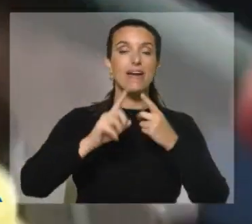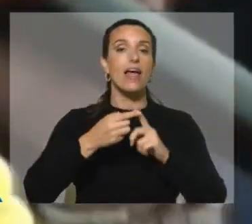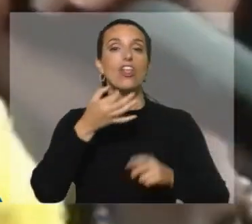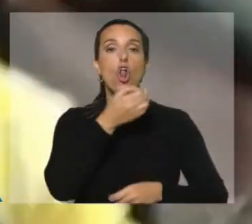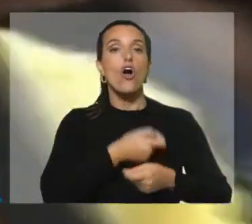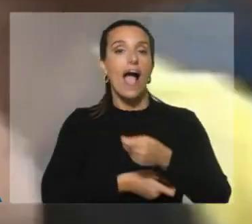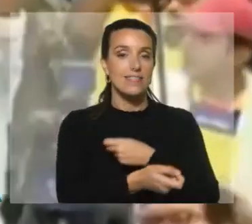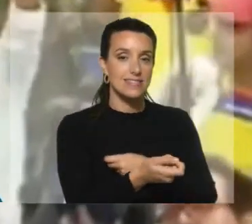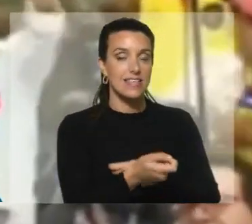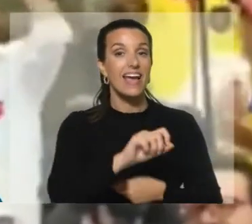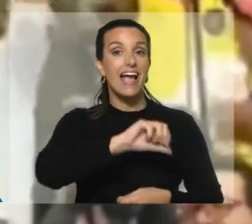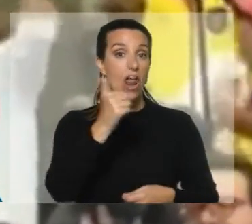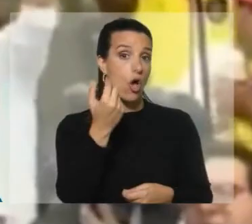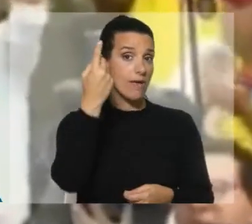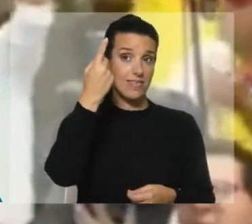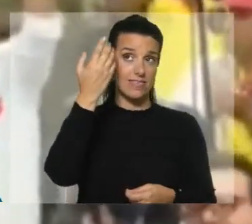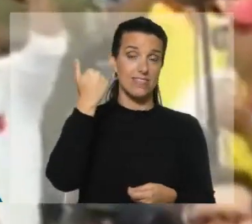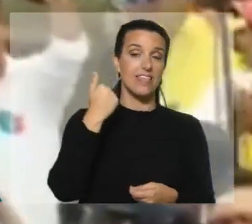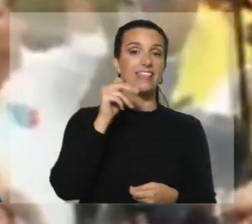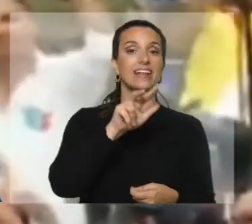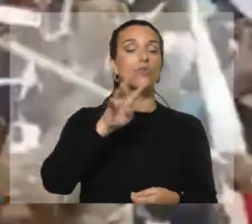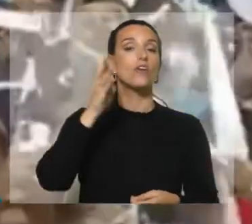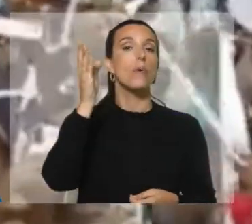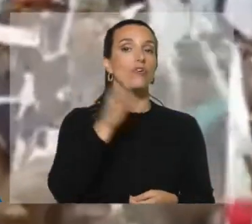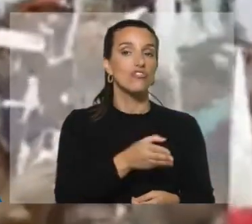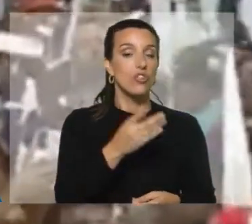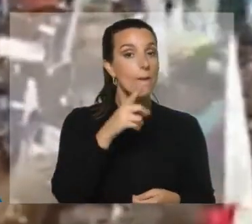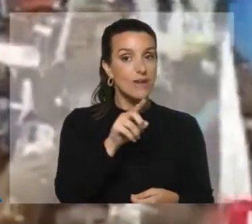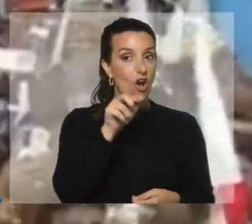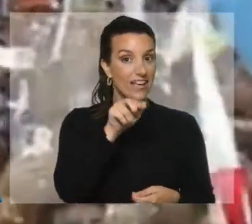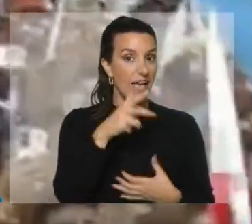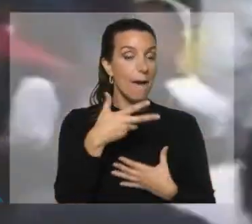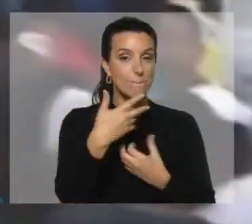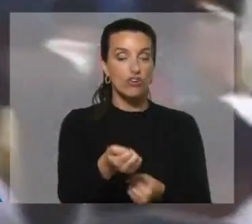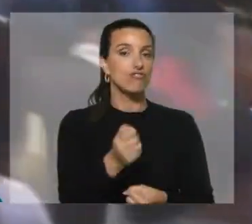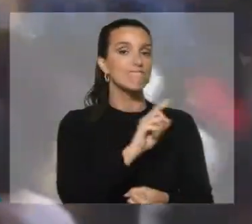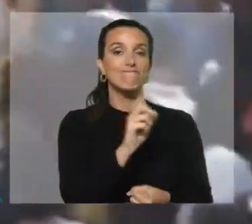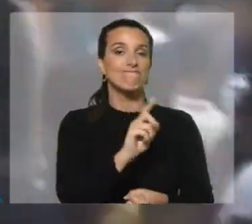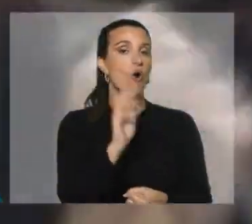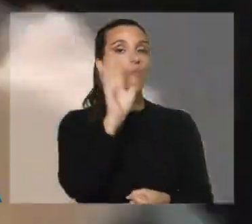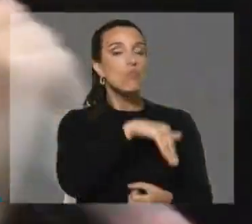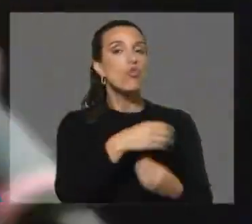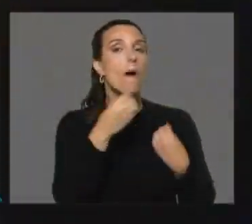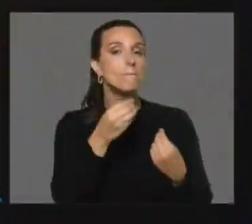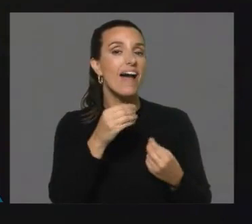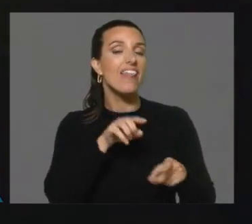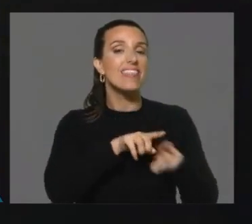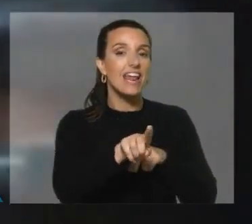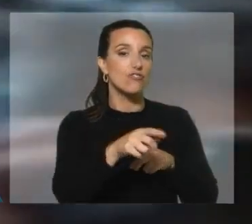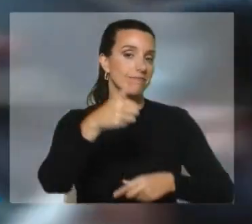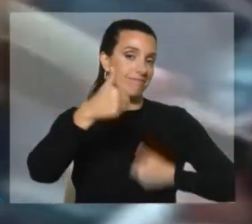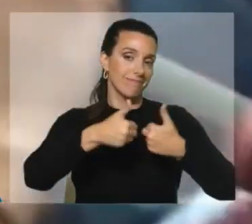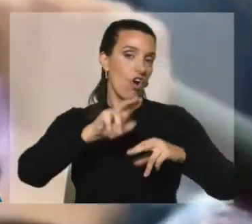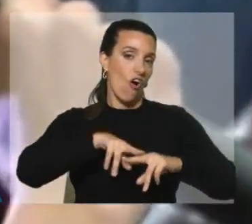narcotráfico ganó la primera vuelta con el 34 por pero ese respaldo no la al cansaría para imponerse en este balotaje